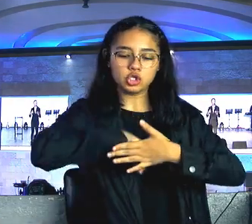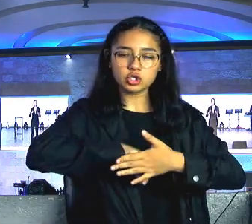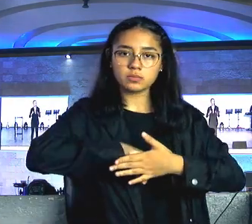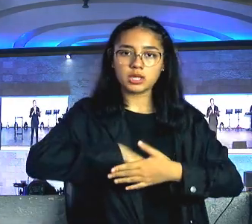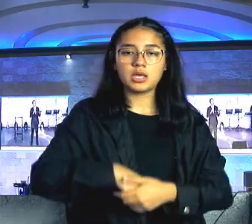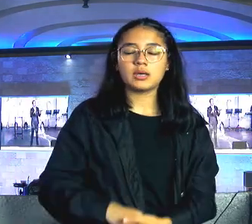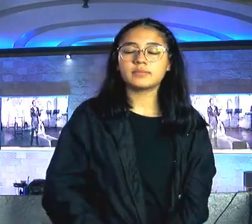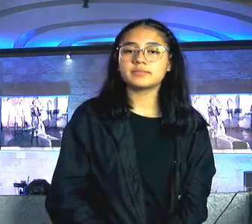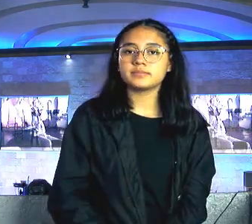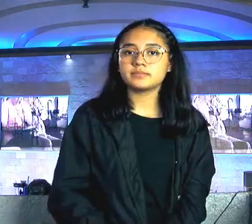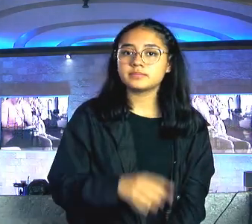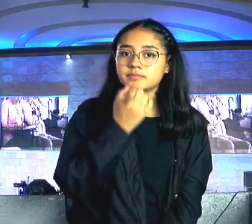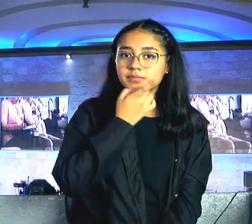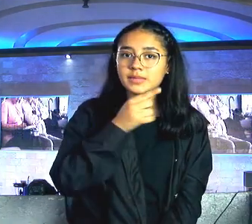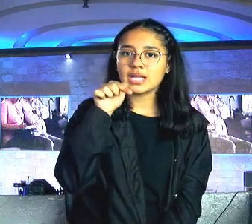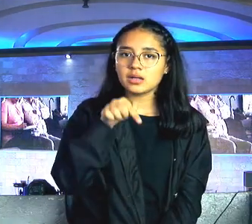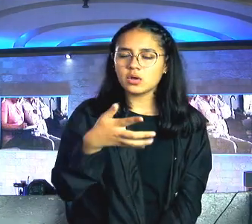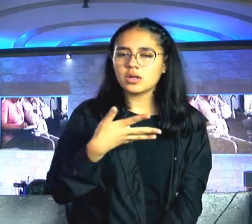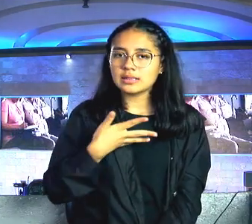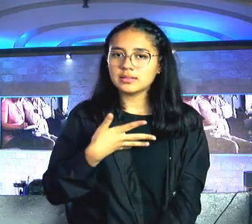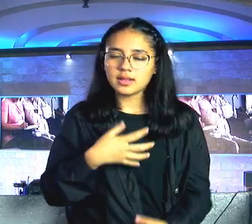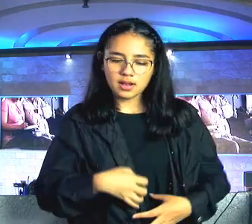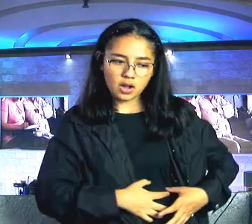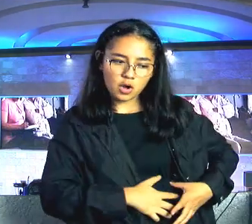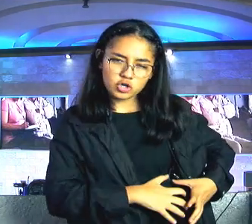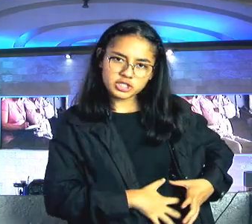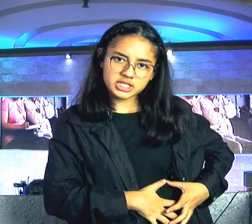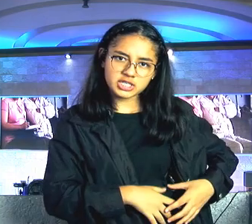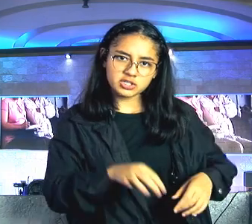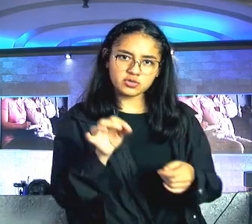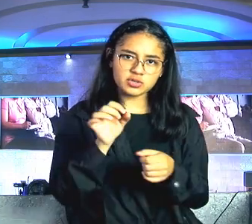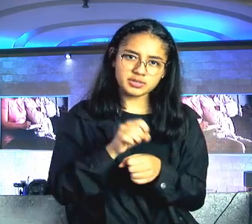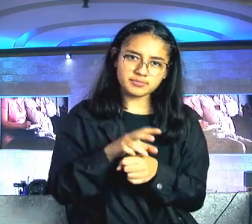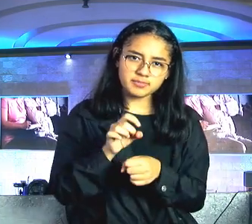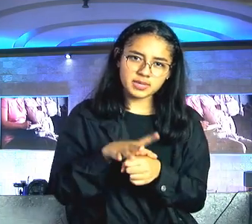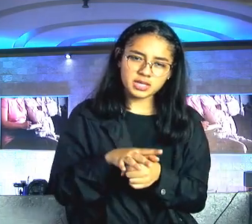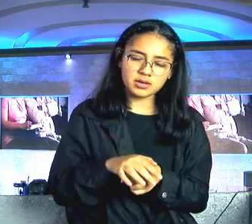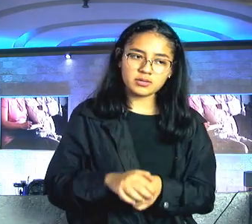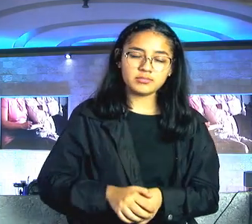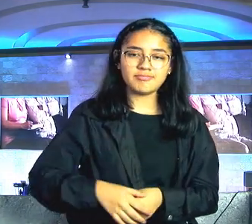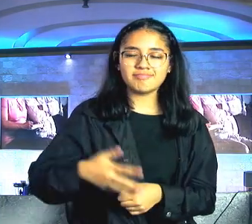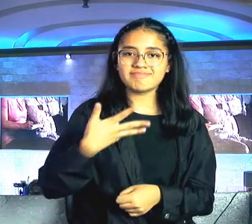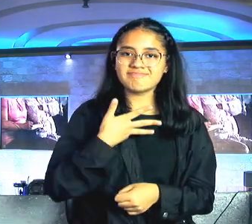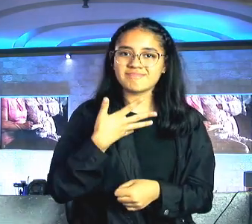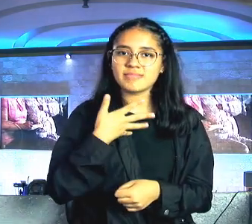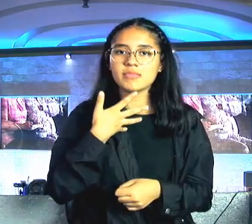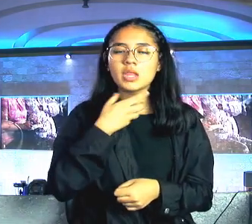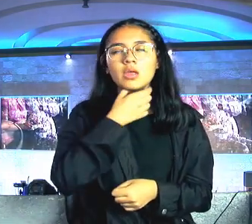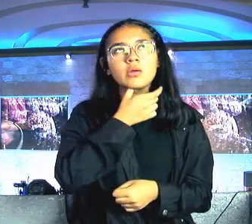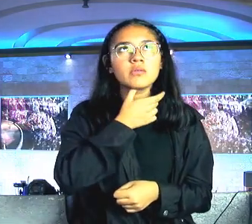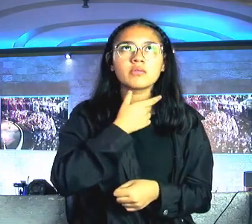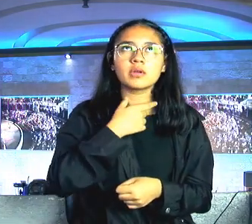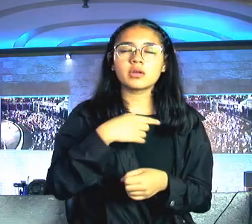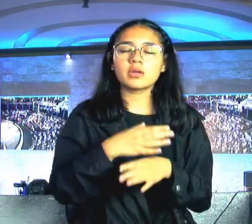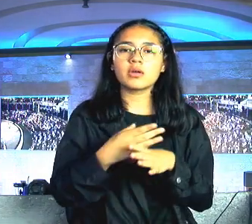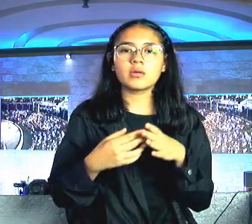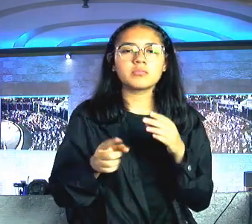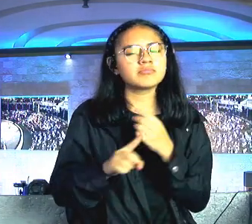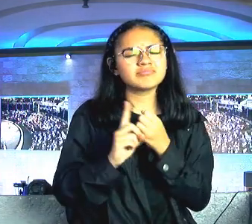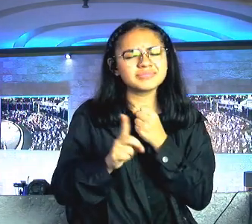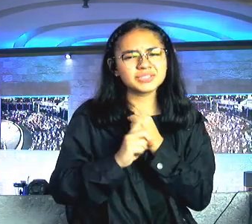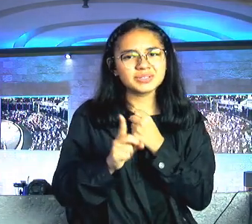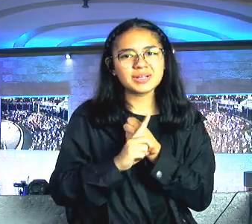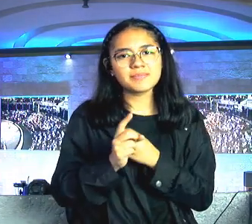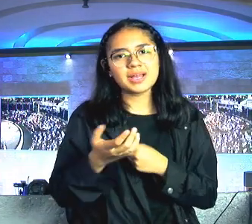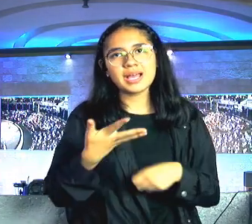dice, es que tú tienes piedras en los riñones, es que tú tienes una vértebra desviada, es que tú tienes un problema porque tienes un